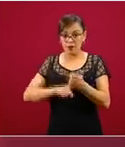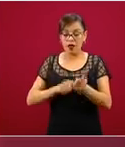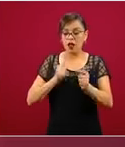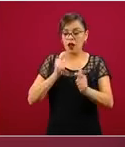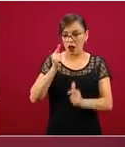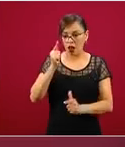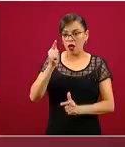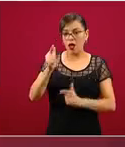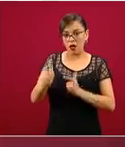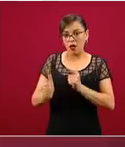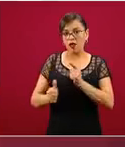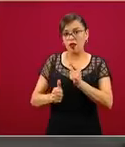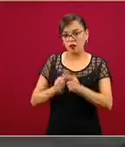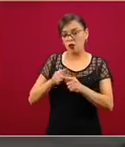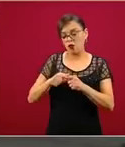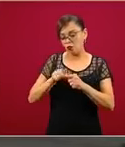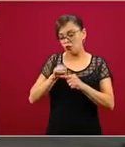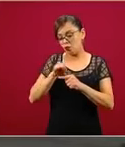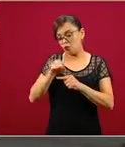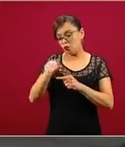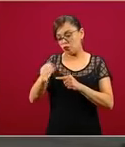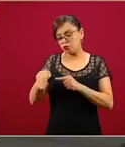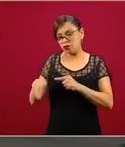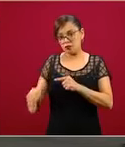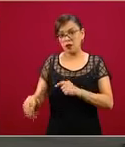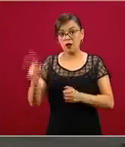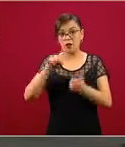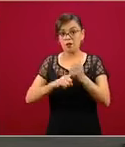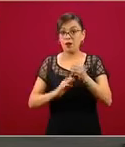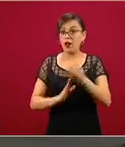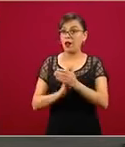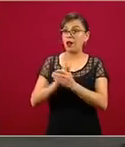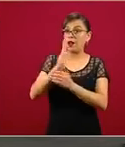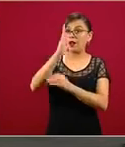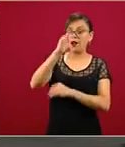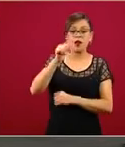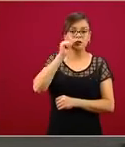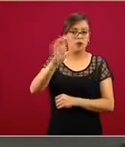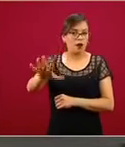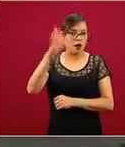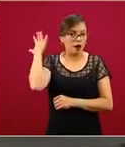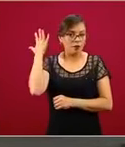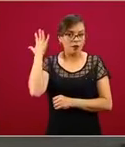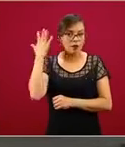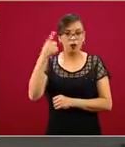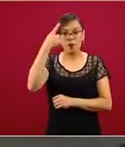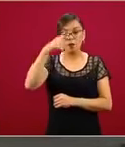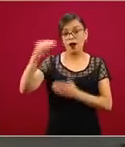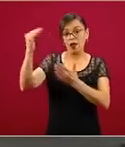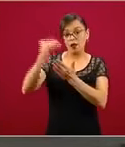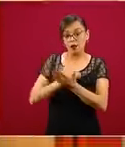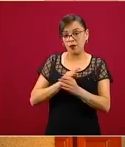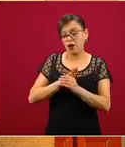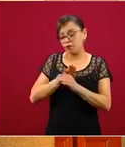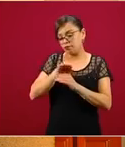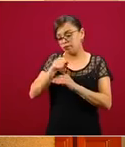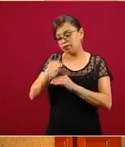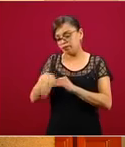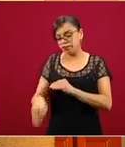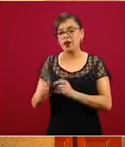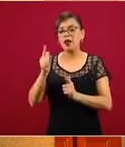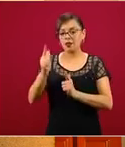ocurre que el tiempo de subida. Entonces, eso no quiere decir que deben relajarse las medidas de sana